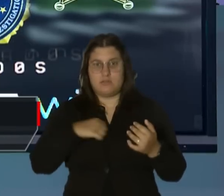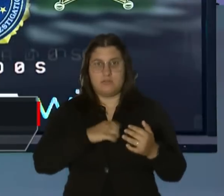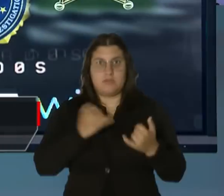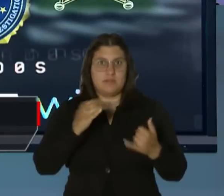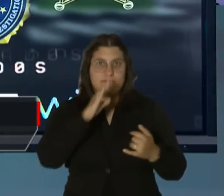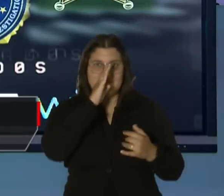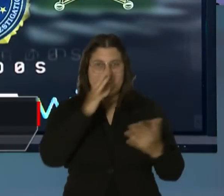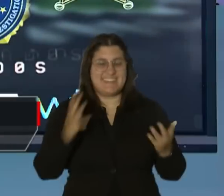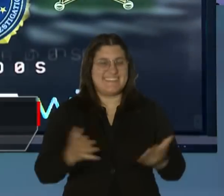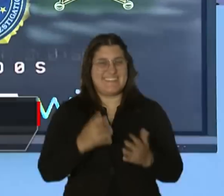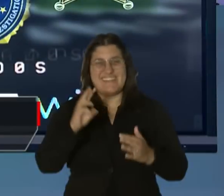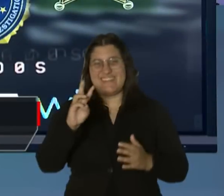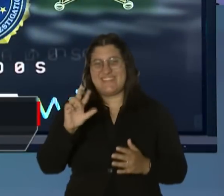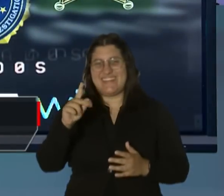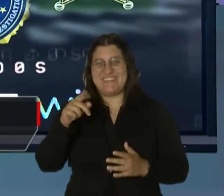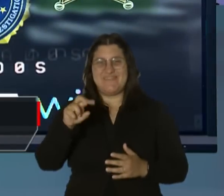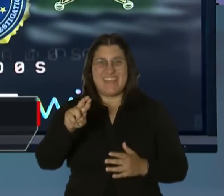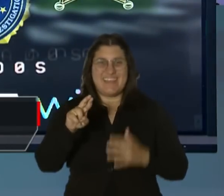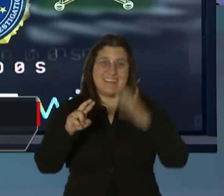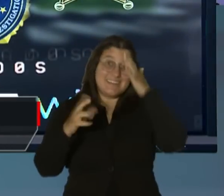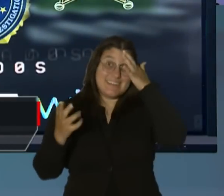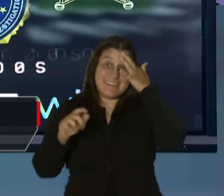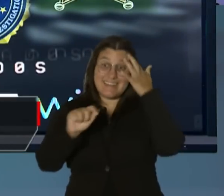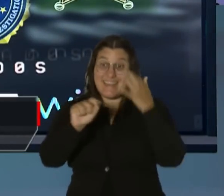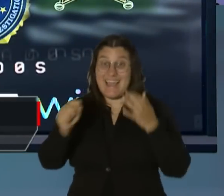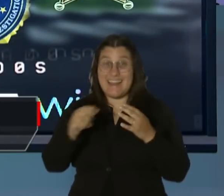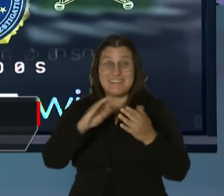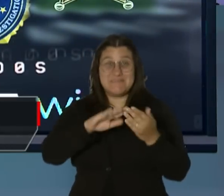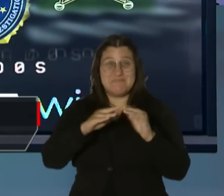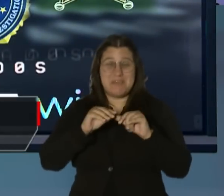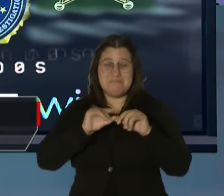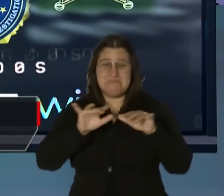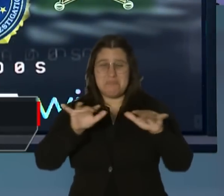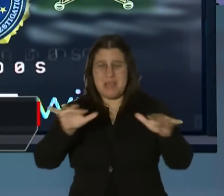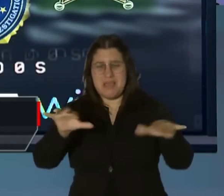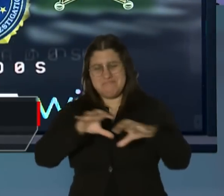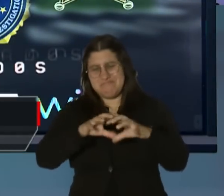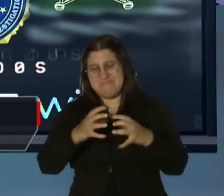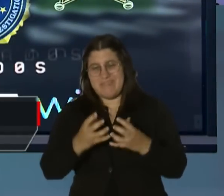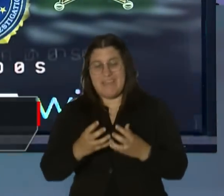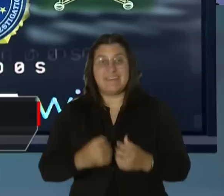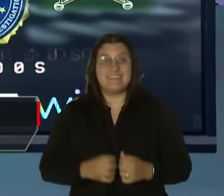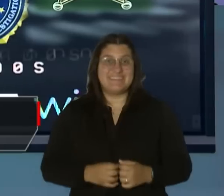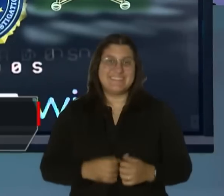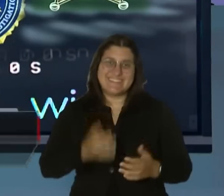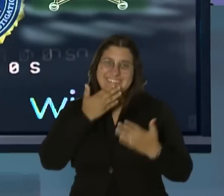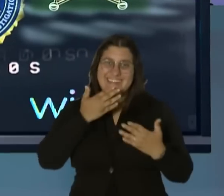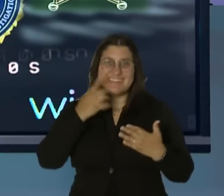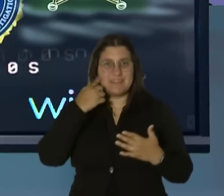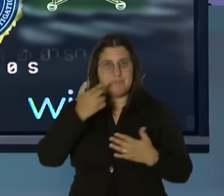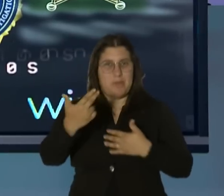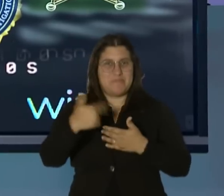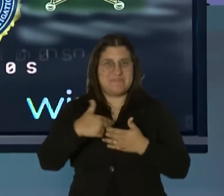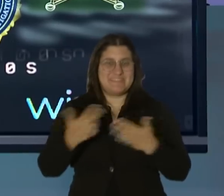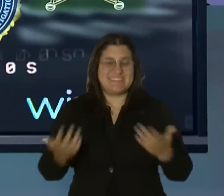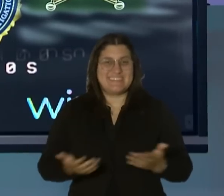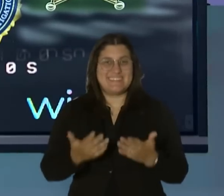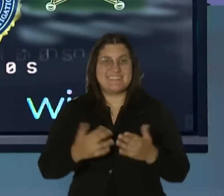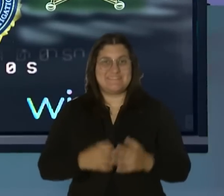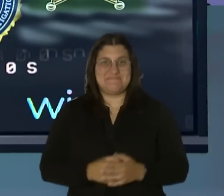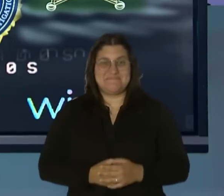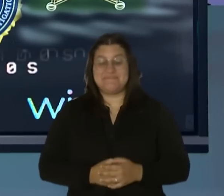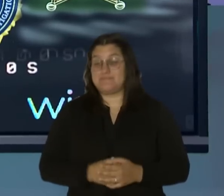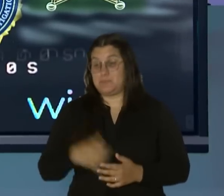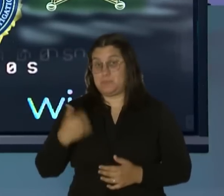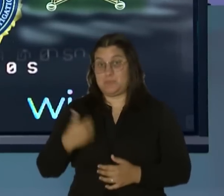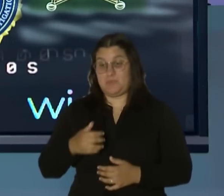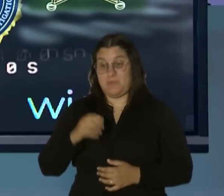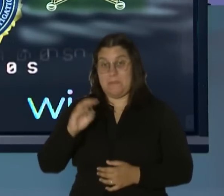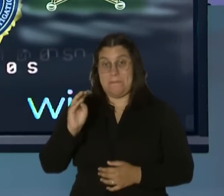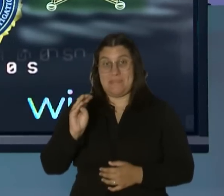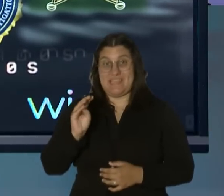vamos